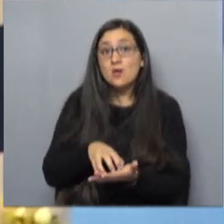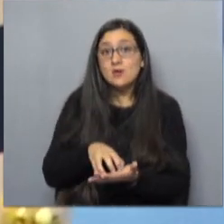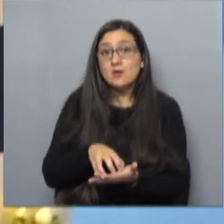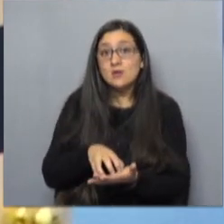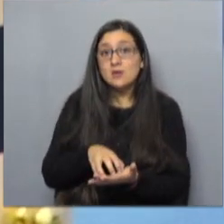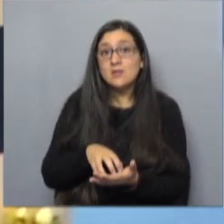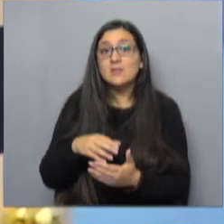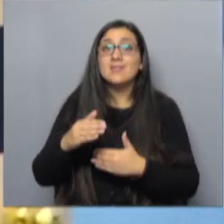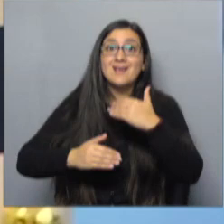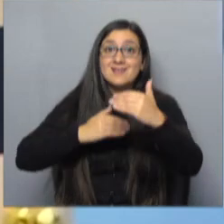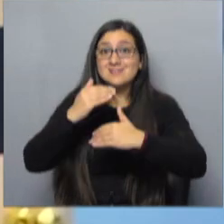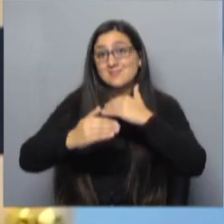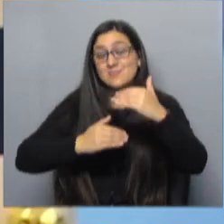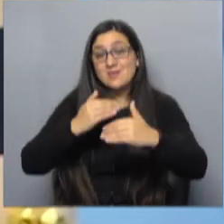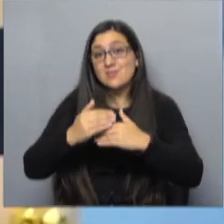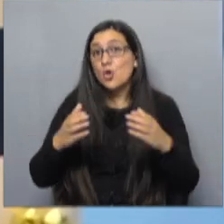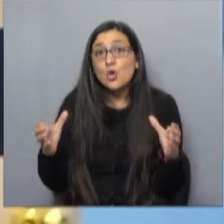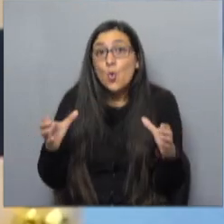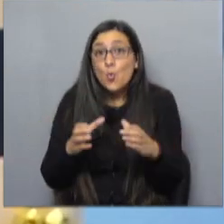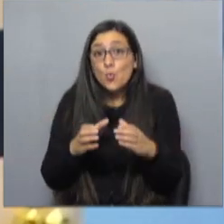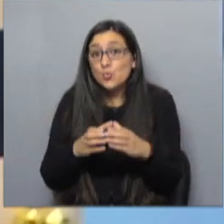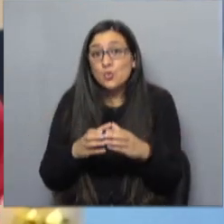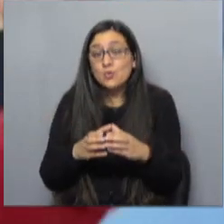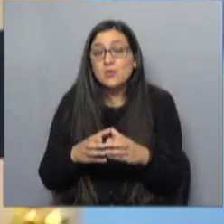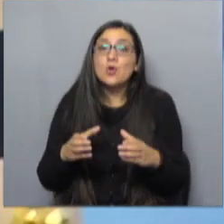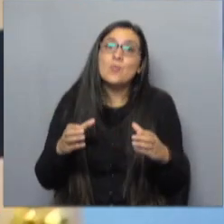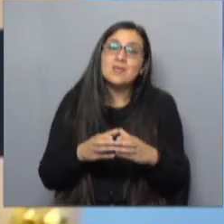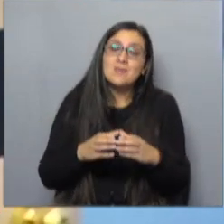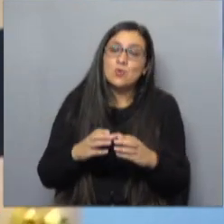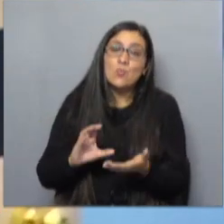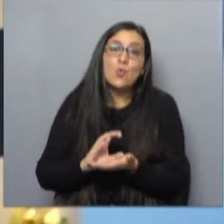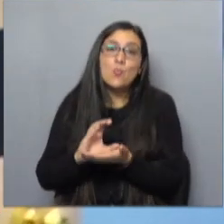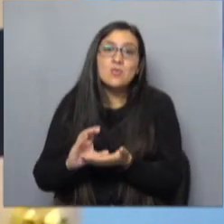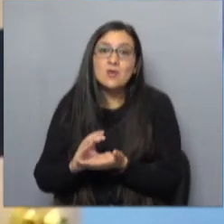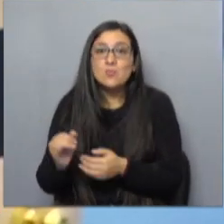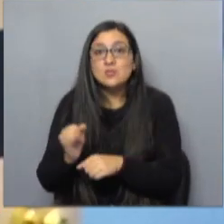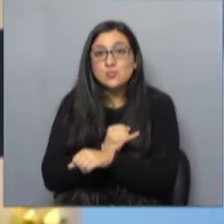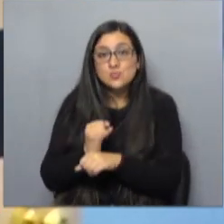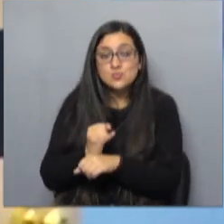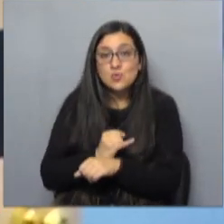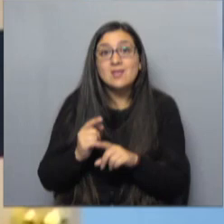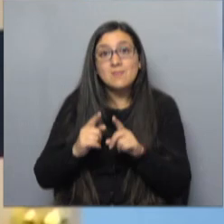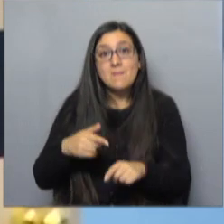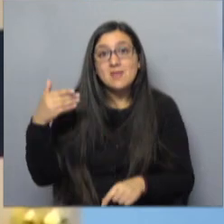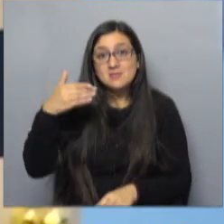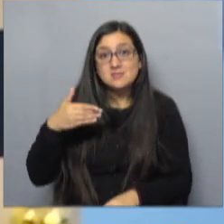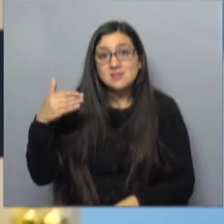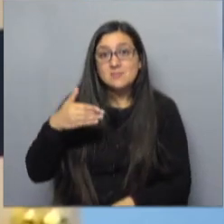de crecimiento en conjunto, como equipo, como comunidad, como instituciones que también